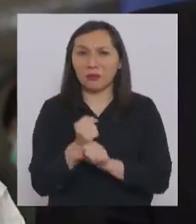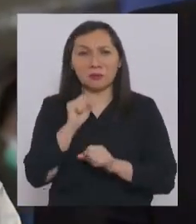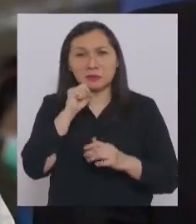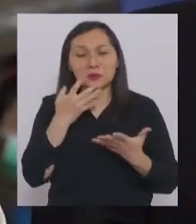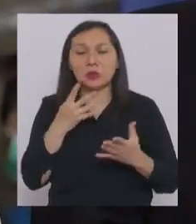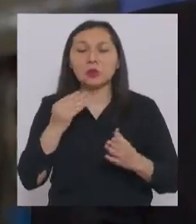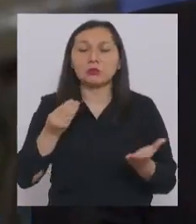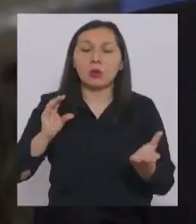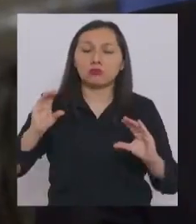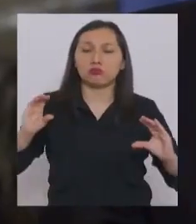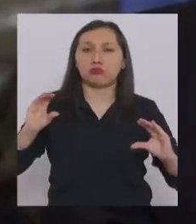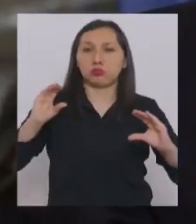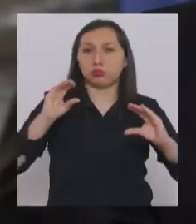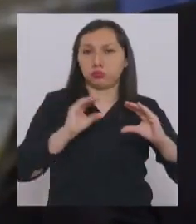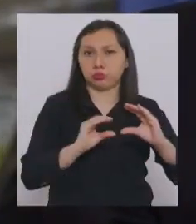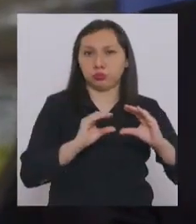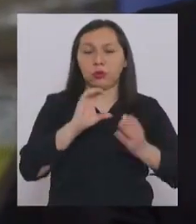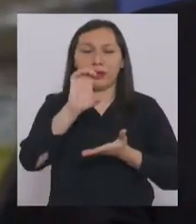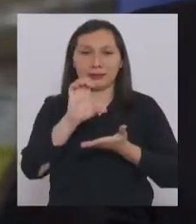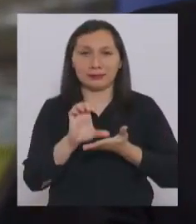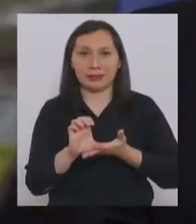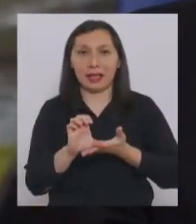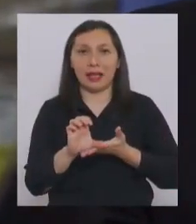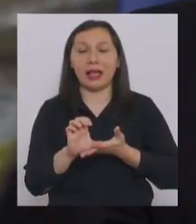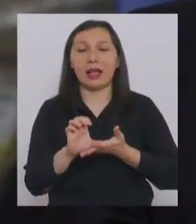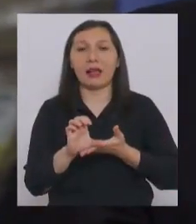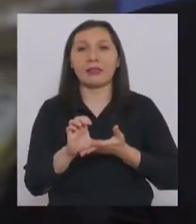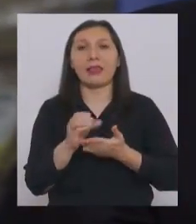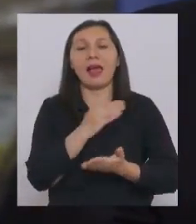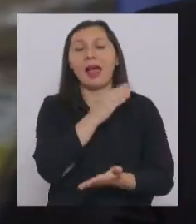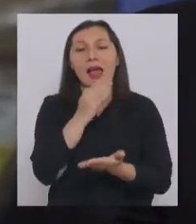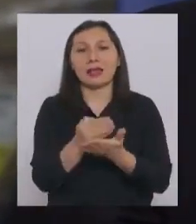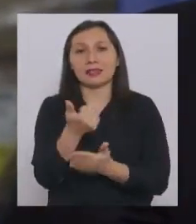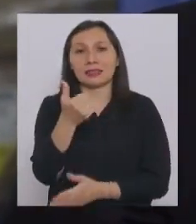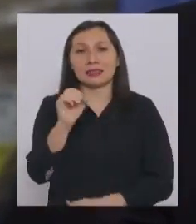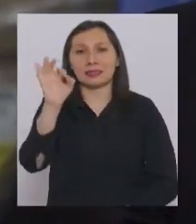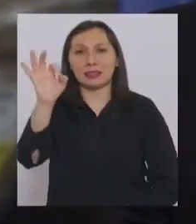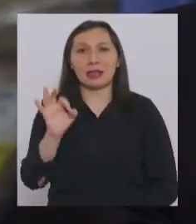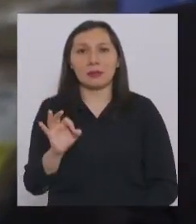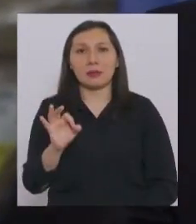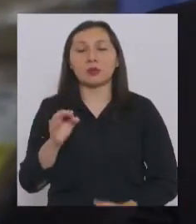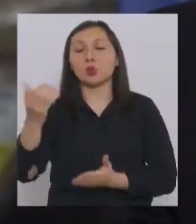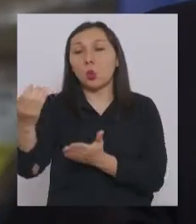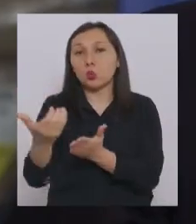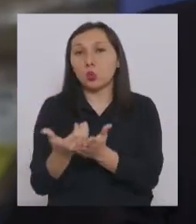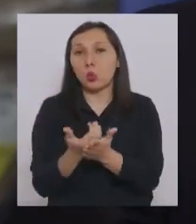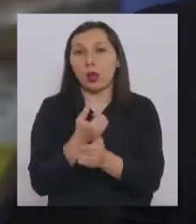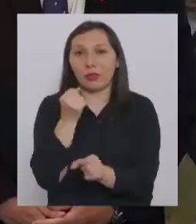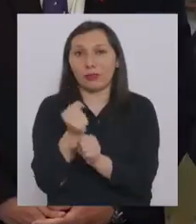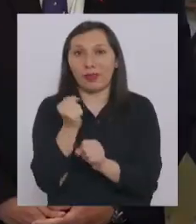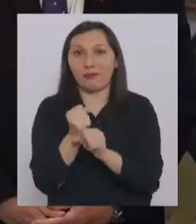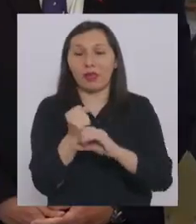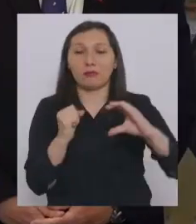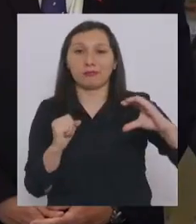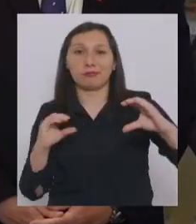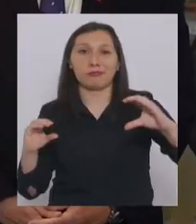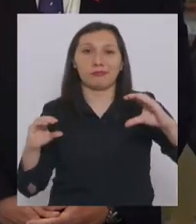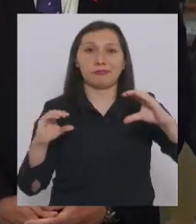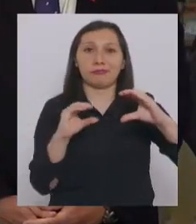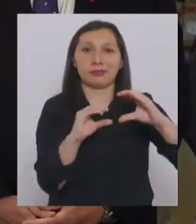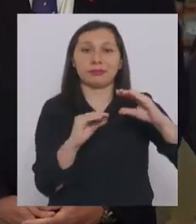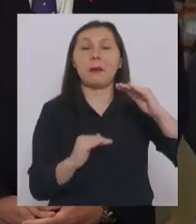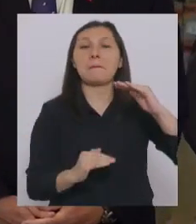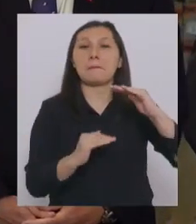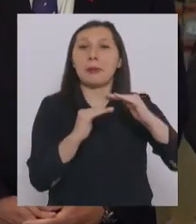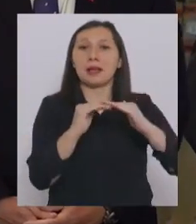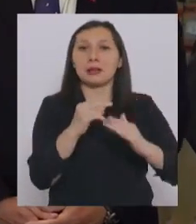un subsidio que entrega el Estado que llega hasta el 60% de la remuneración del trabajador, con un tope